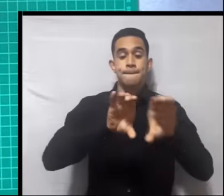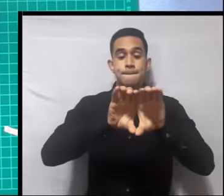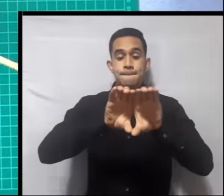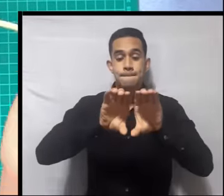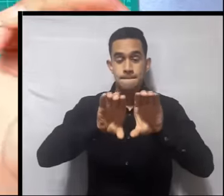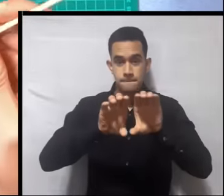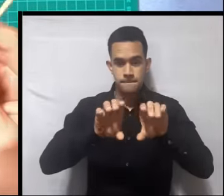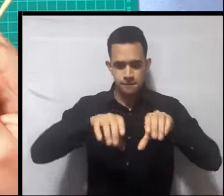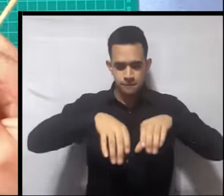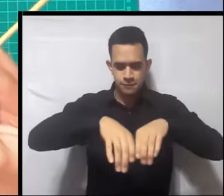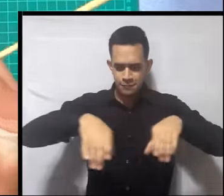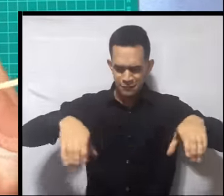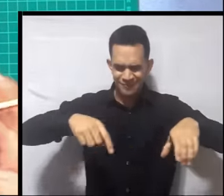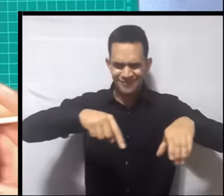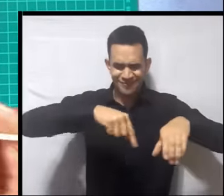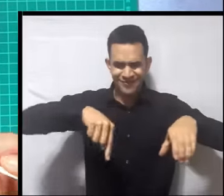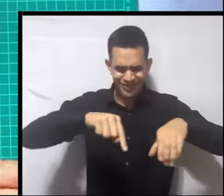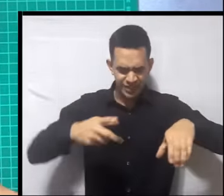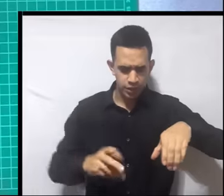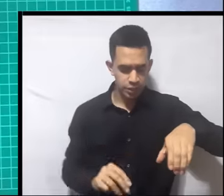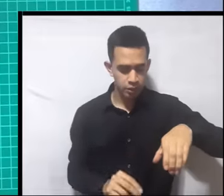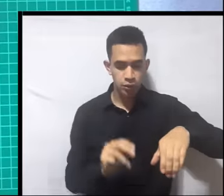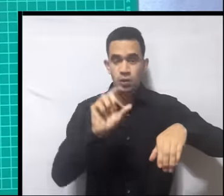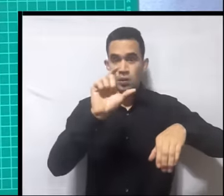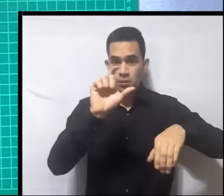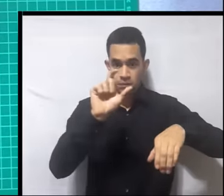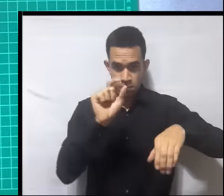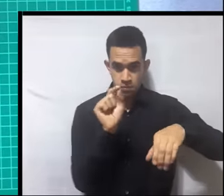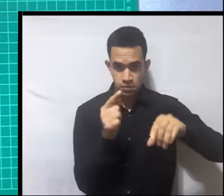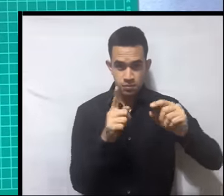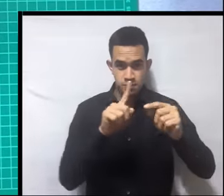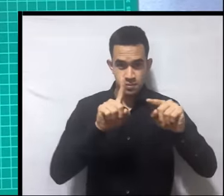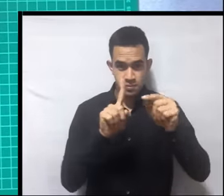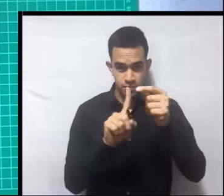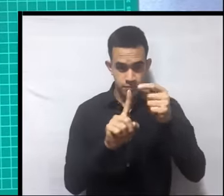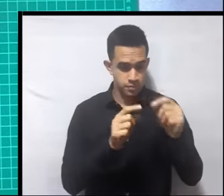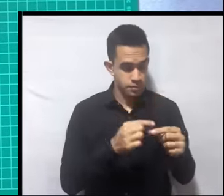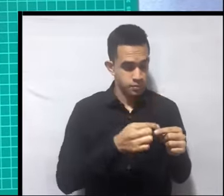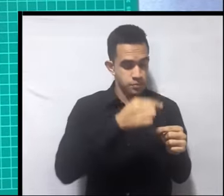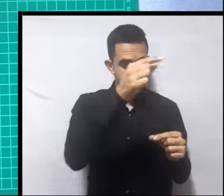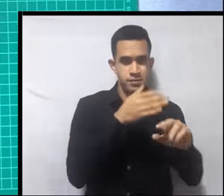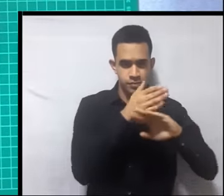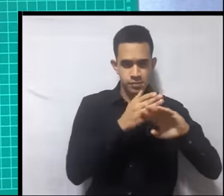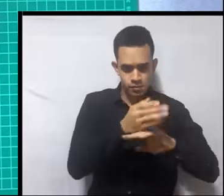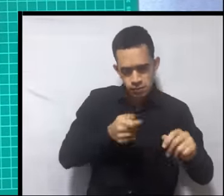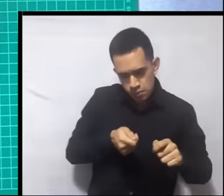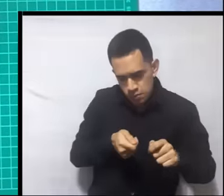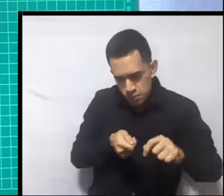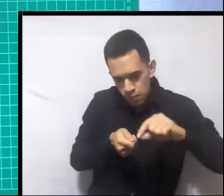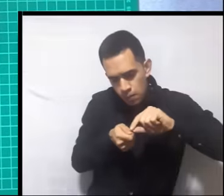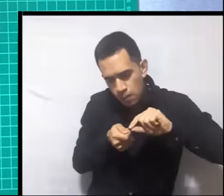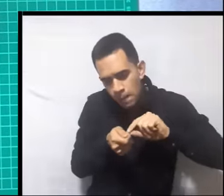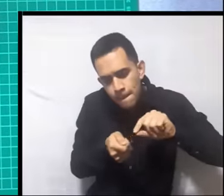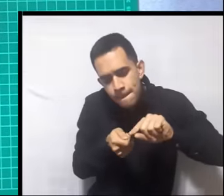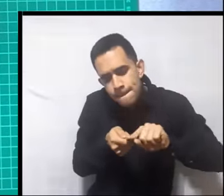e introducir uno de los palillos dejando la mayor parte en el otro extremo.